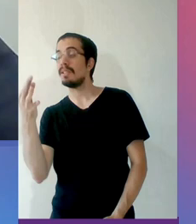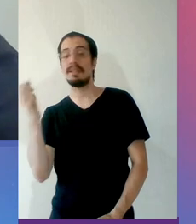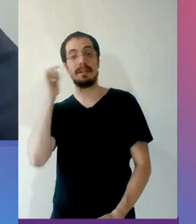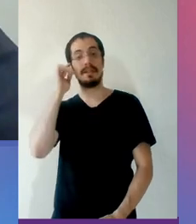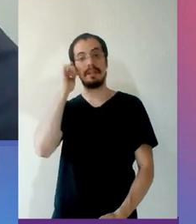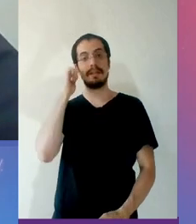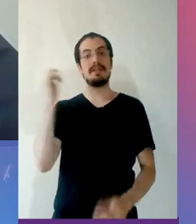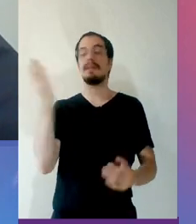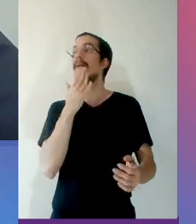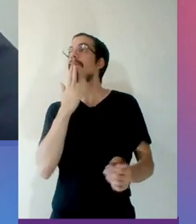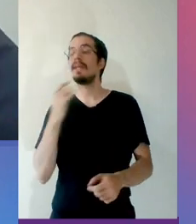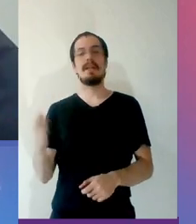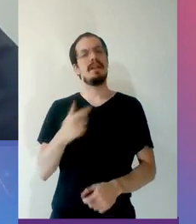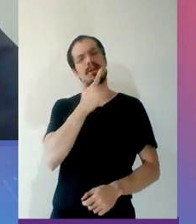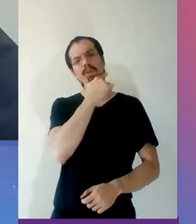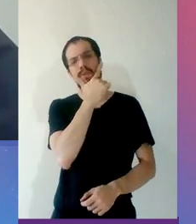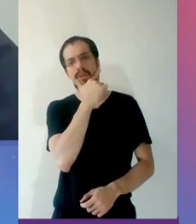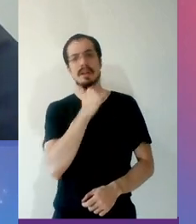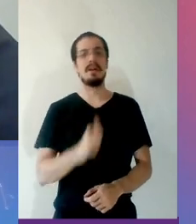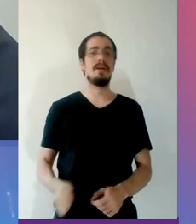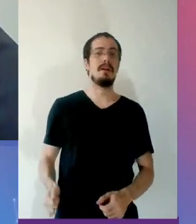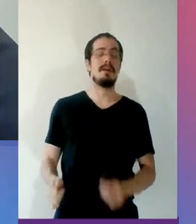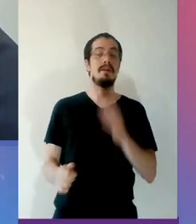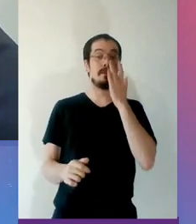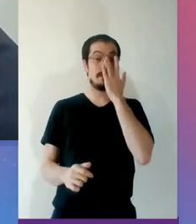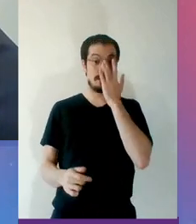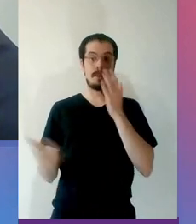cómo la estimulación temprana